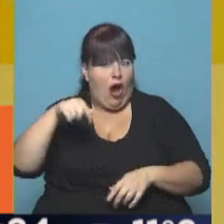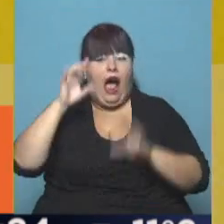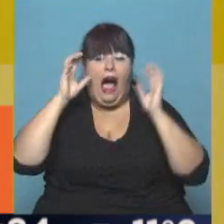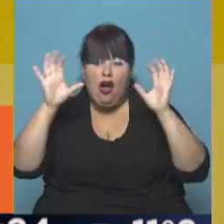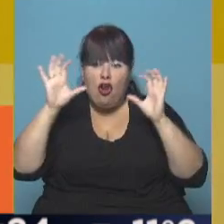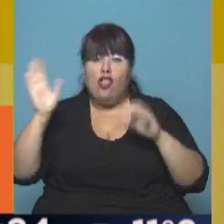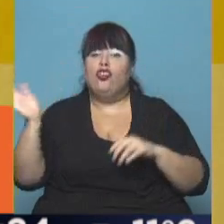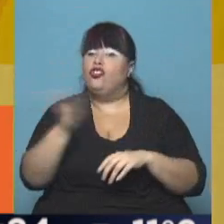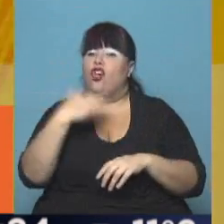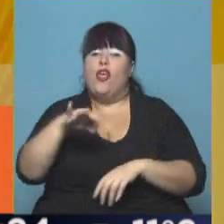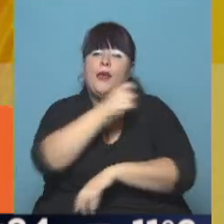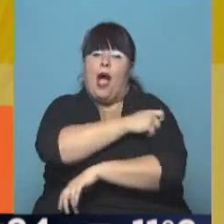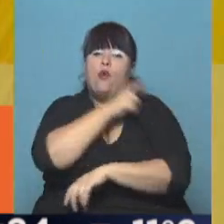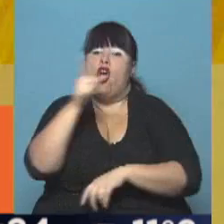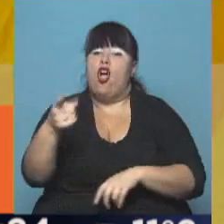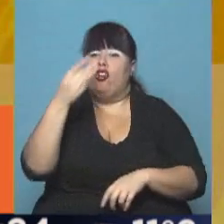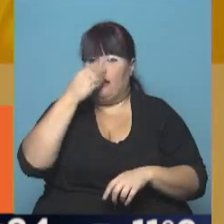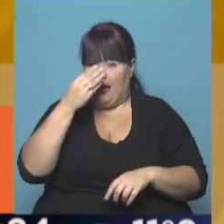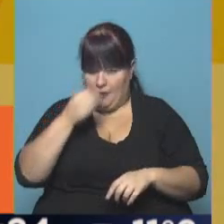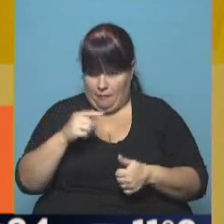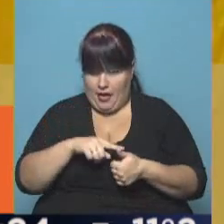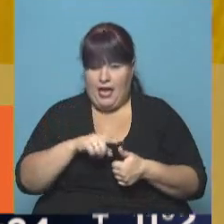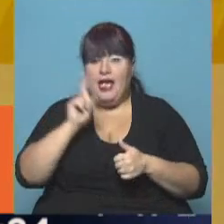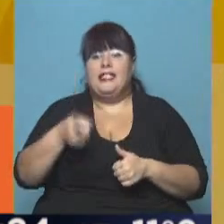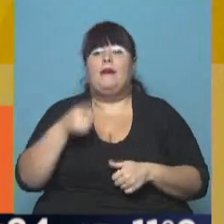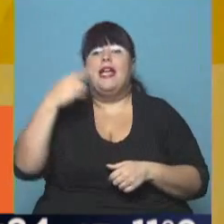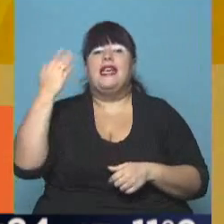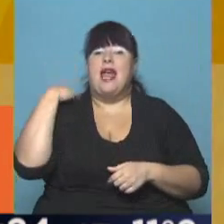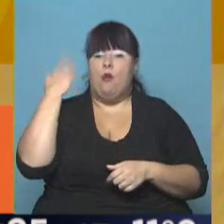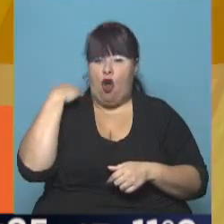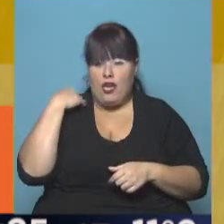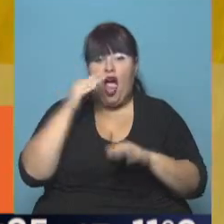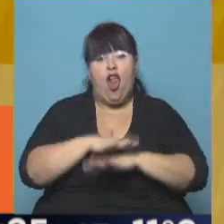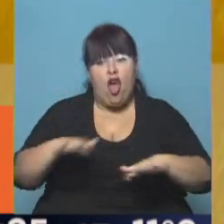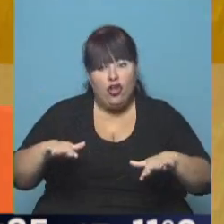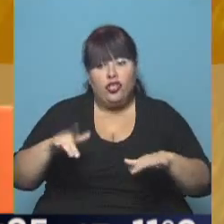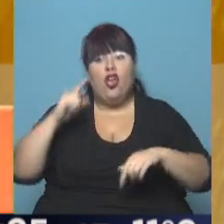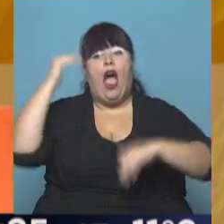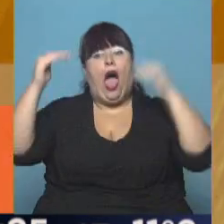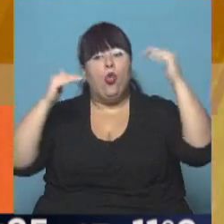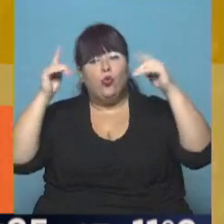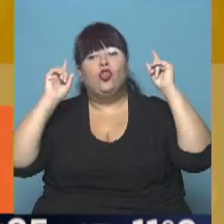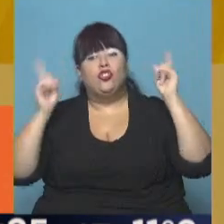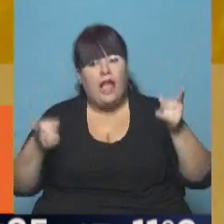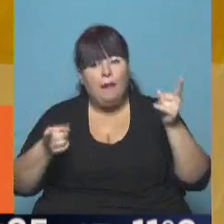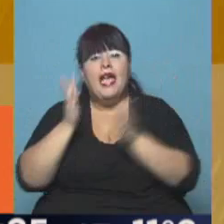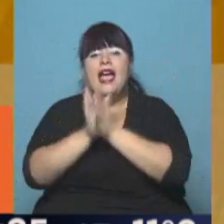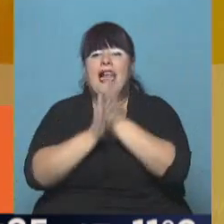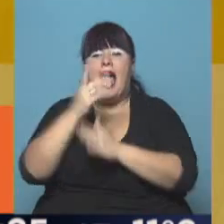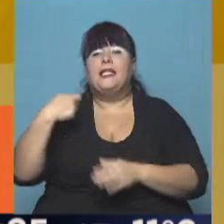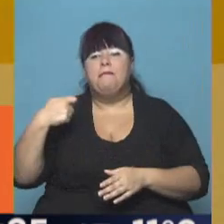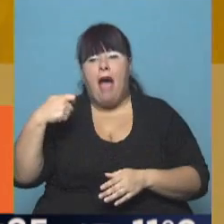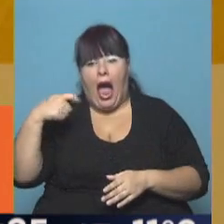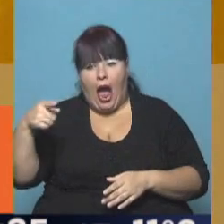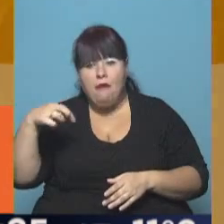recordar que todos se tienen que dar la vacuna contra la gripe y la de la neumonía tanto los chicos como los adultos es gratis para él para mí